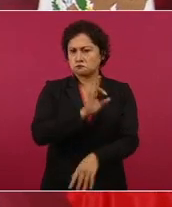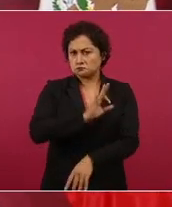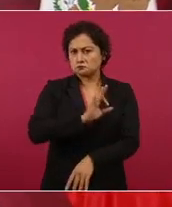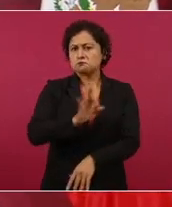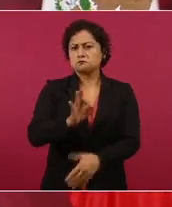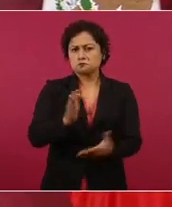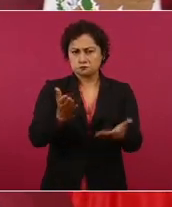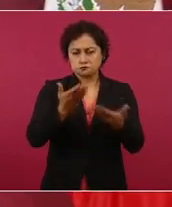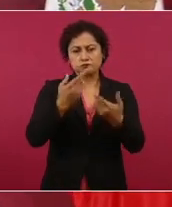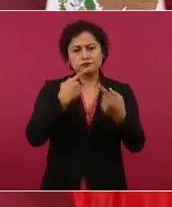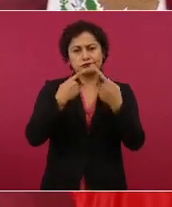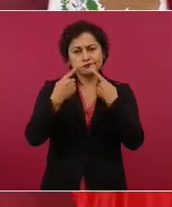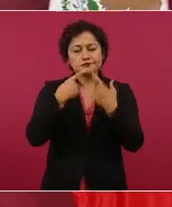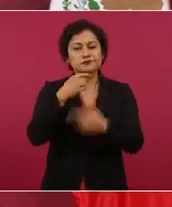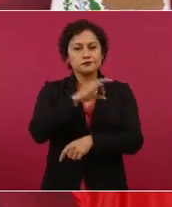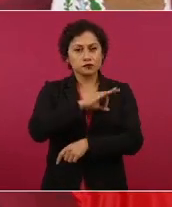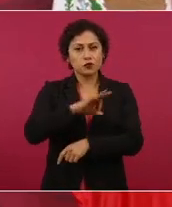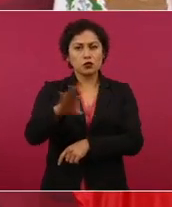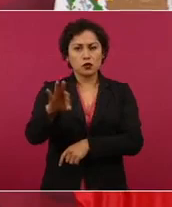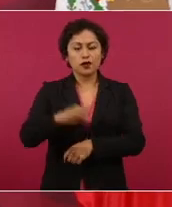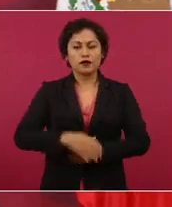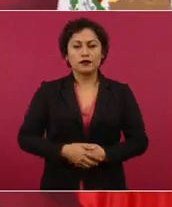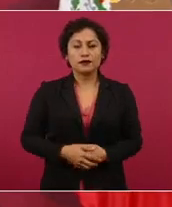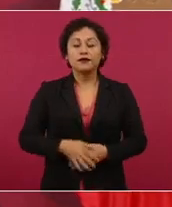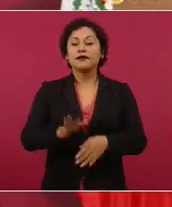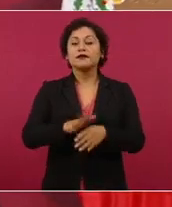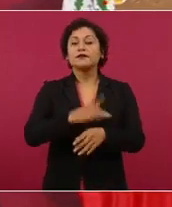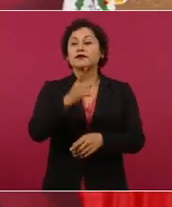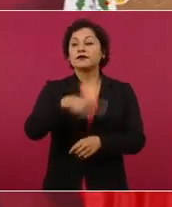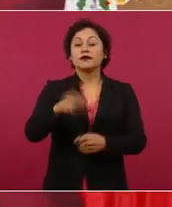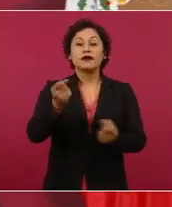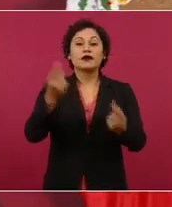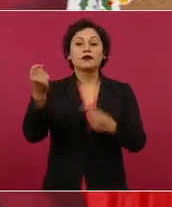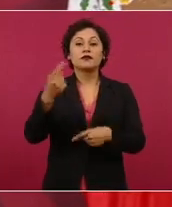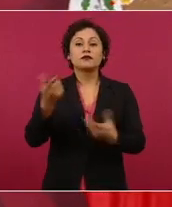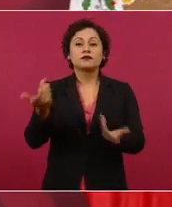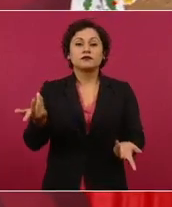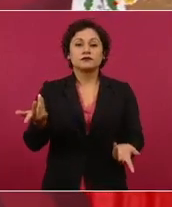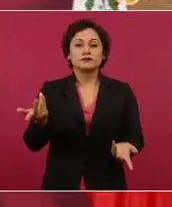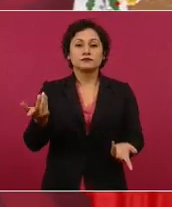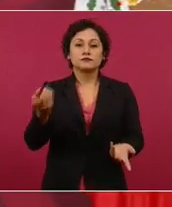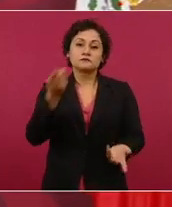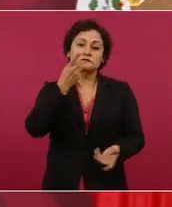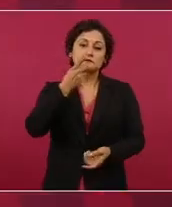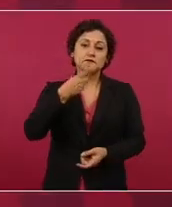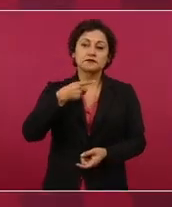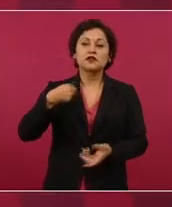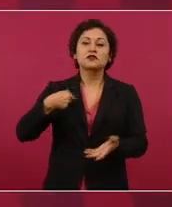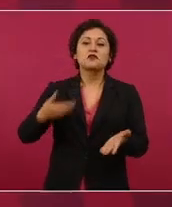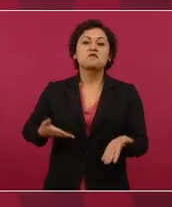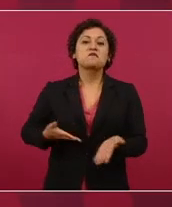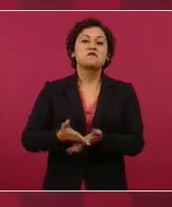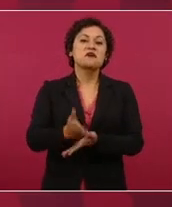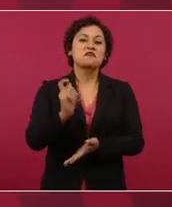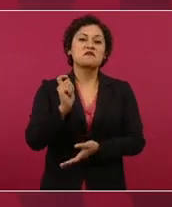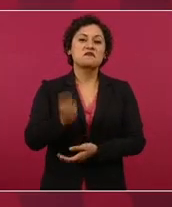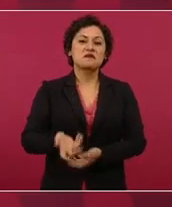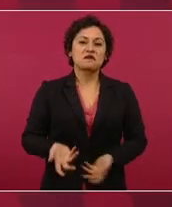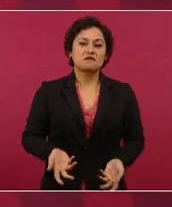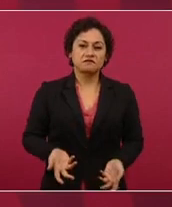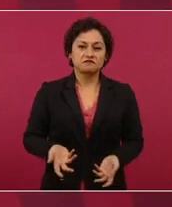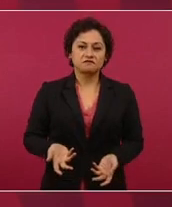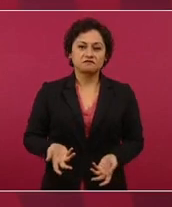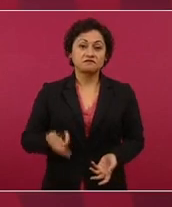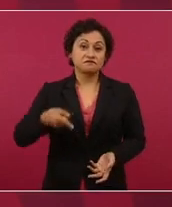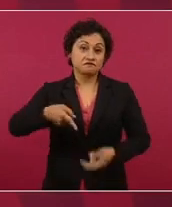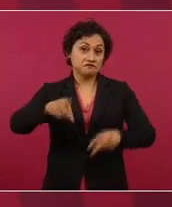tratar todos estos temas, ¿no? Porque van a decir algunos, ¿y qué se meten? El gobierno, si